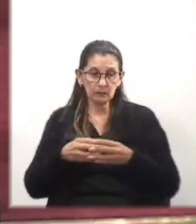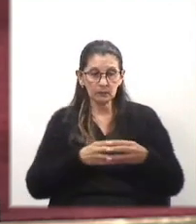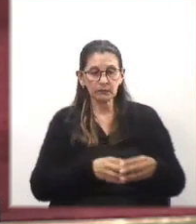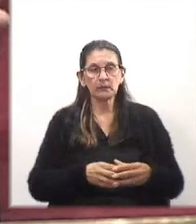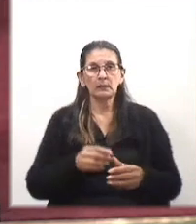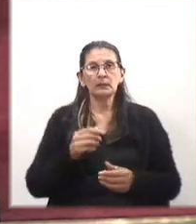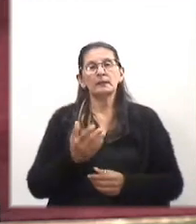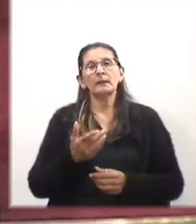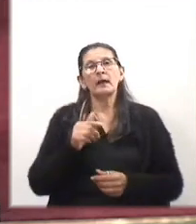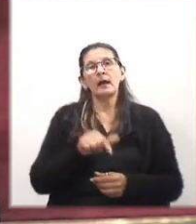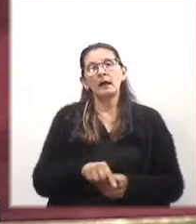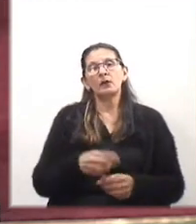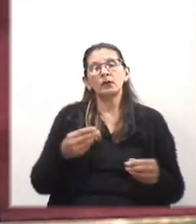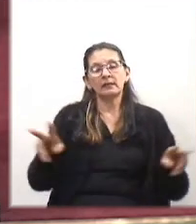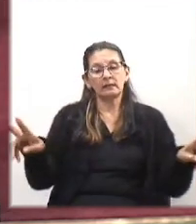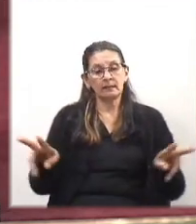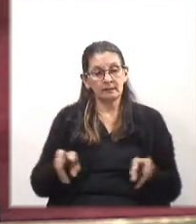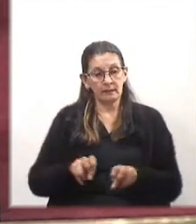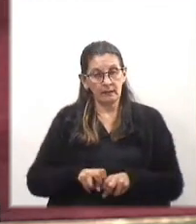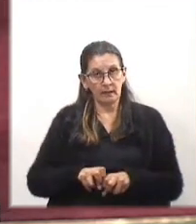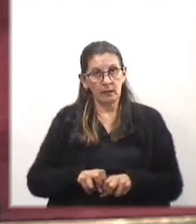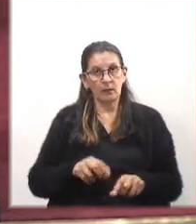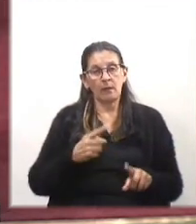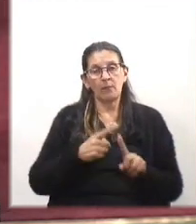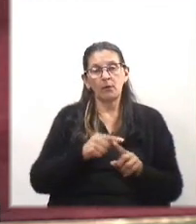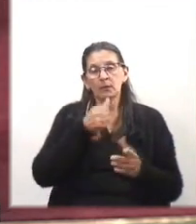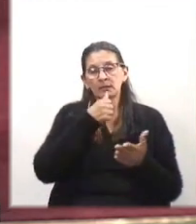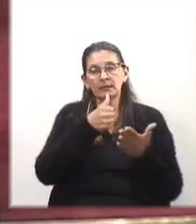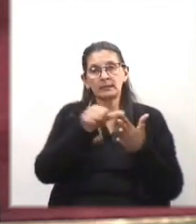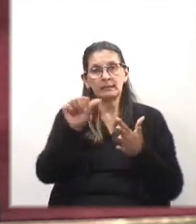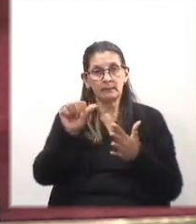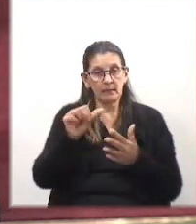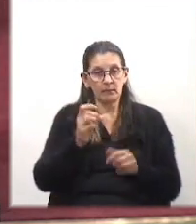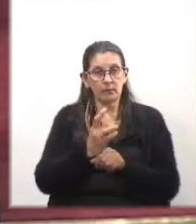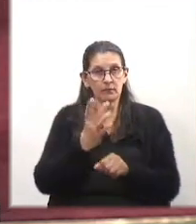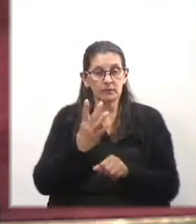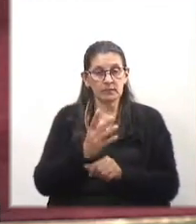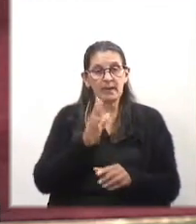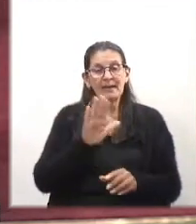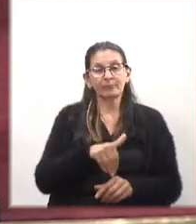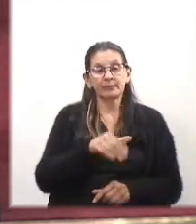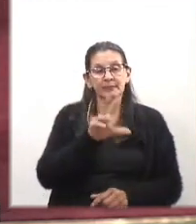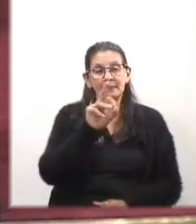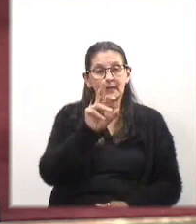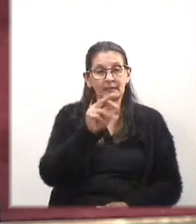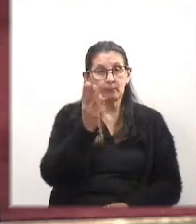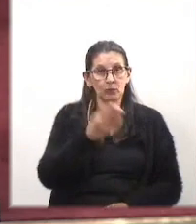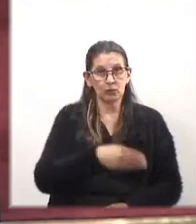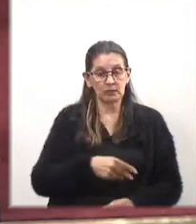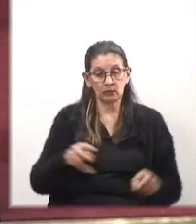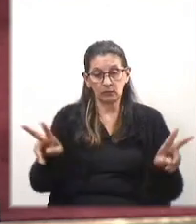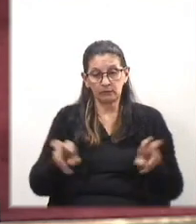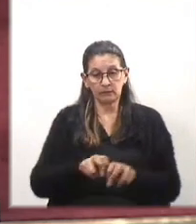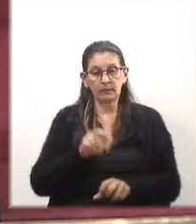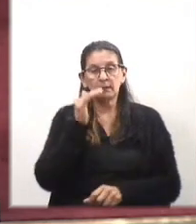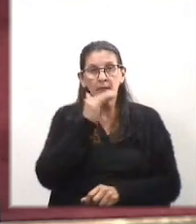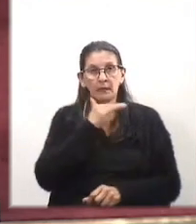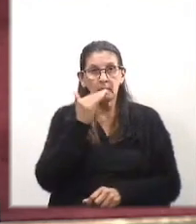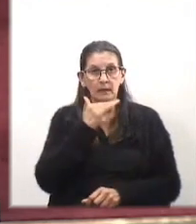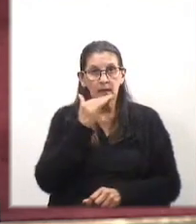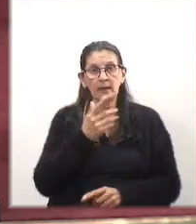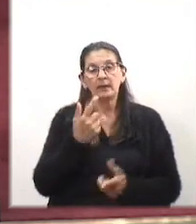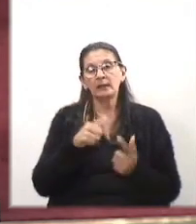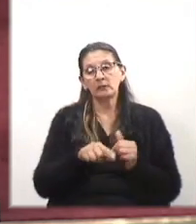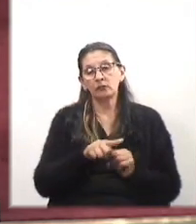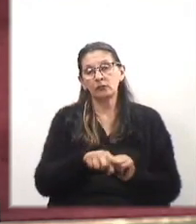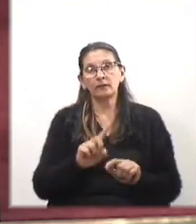delegaciones en cuanto a que lo recaudado por el concepto de timbre profesionales constituye el 30% de los ingresos de la caja, no es razonable que